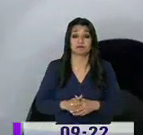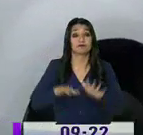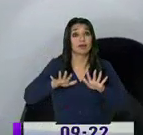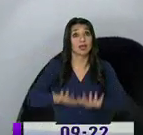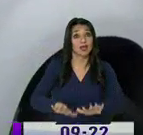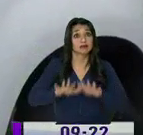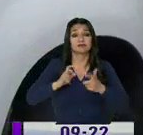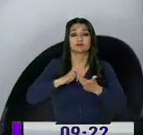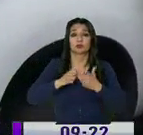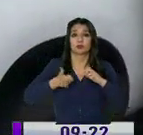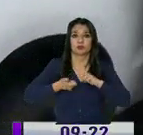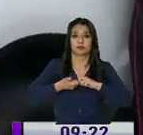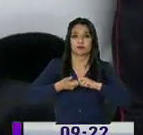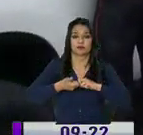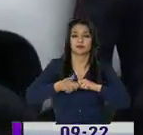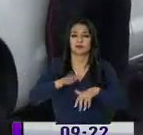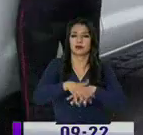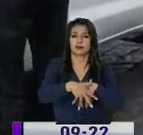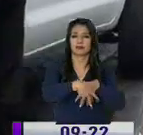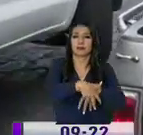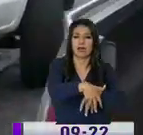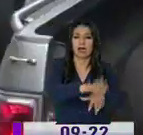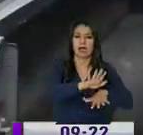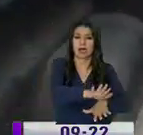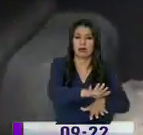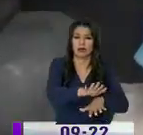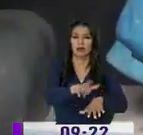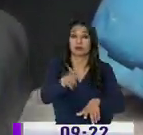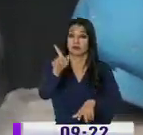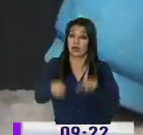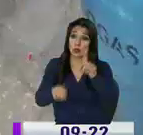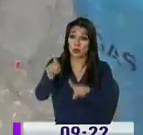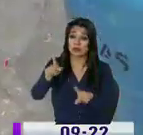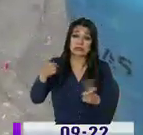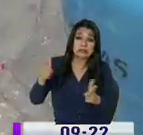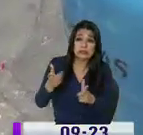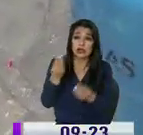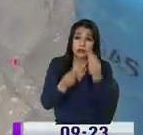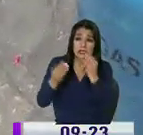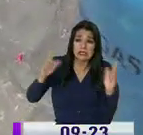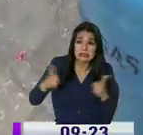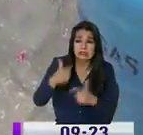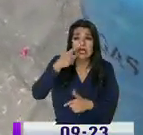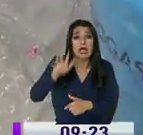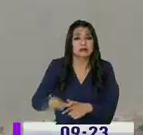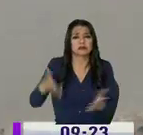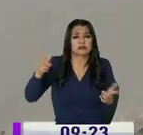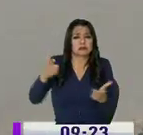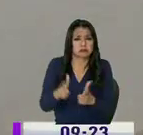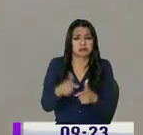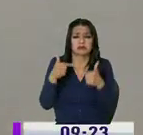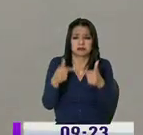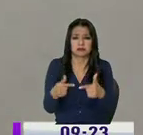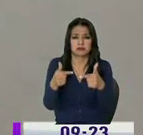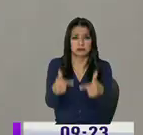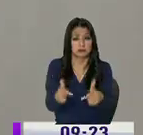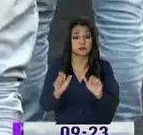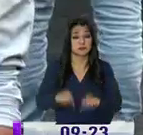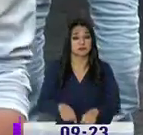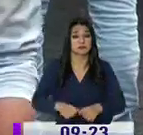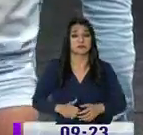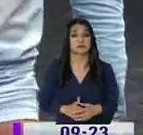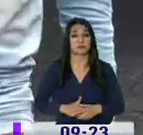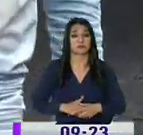de los problemas, pues el desabastecimiento de muchas cosas se va agudizando cada día más.